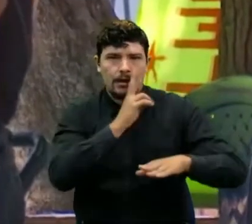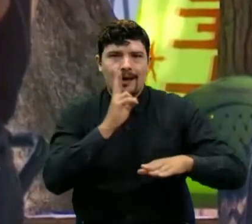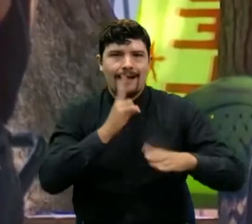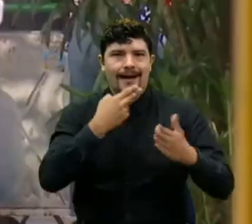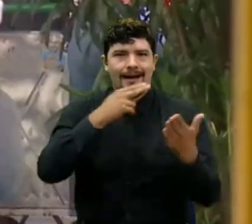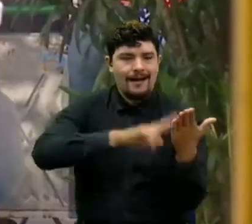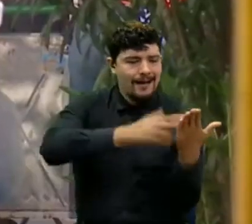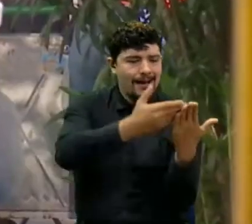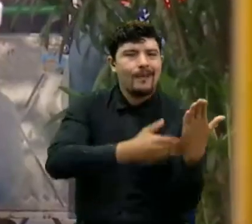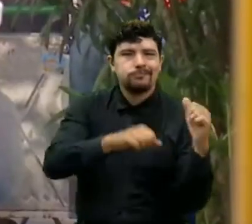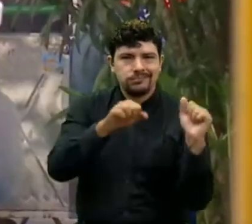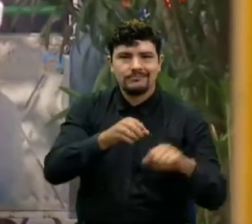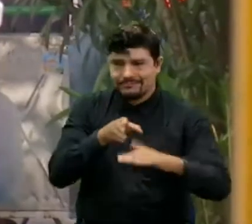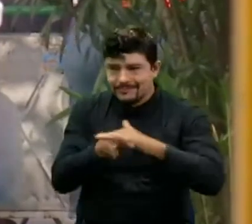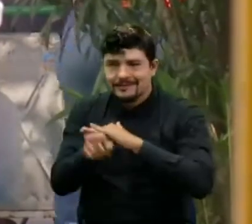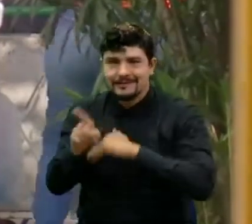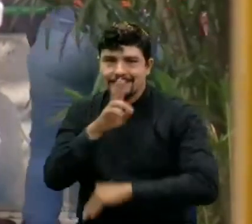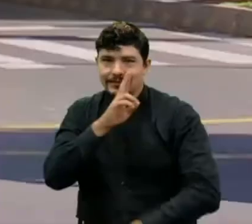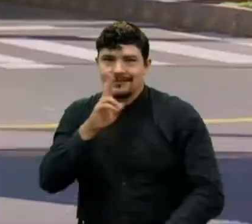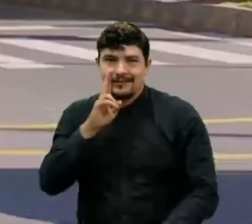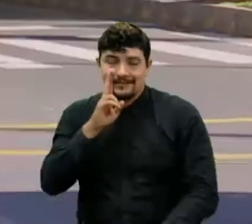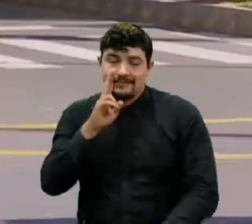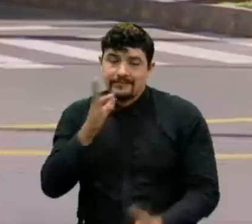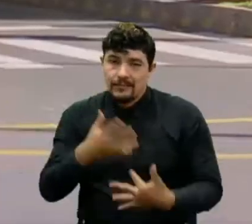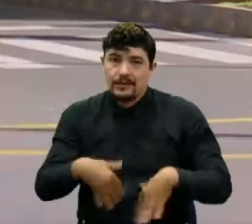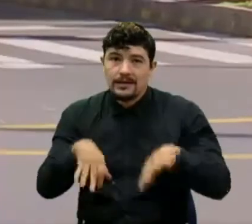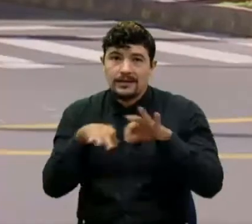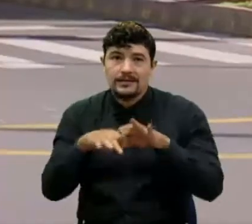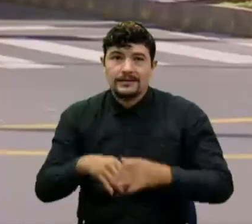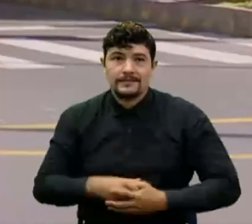medidas no han sido modificadas y continúan como venían en los últimos días